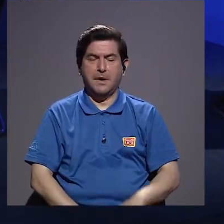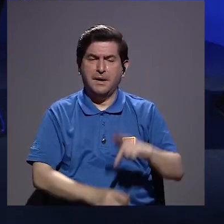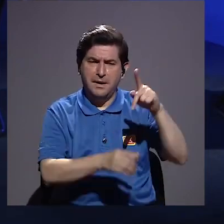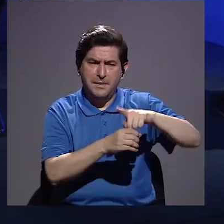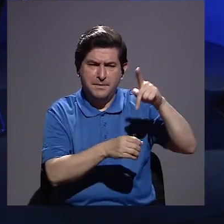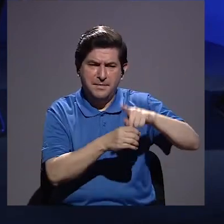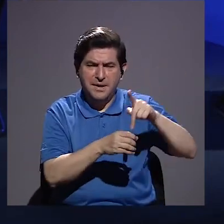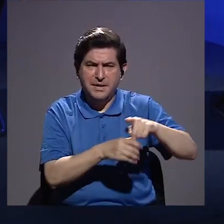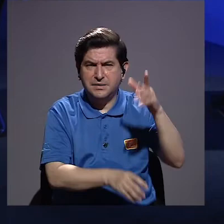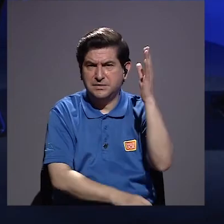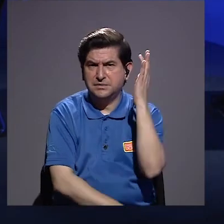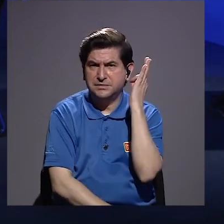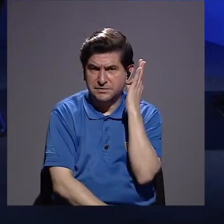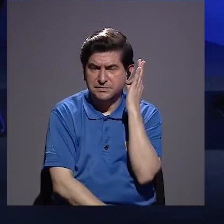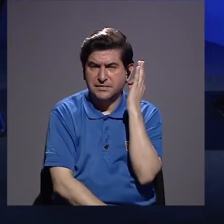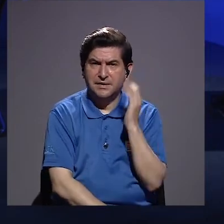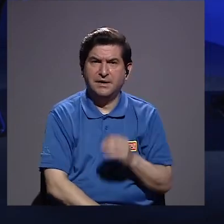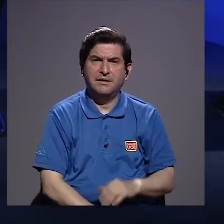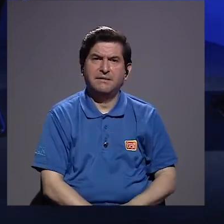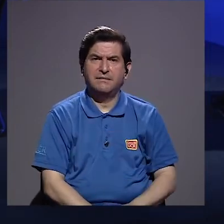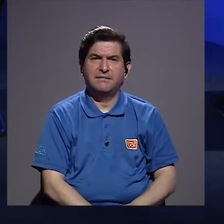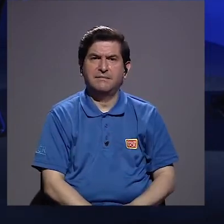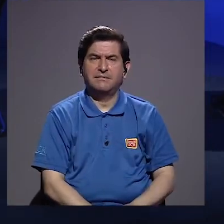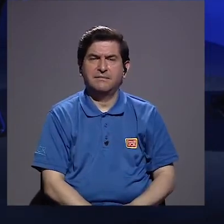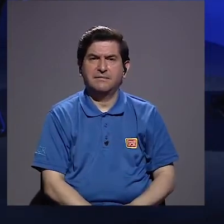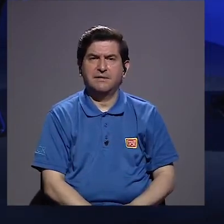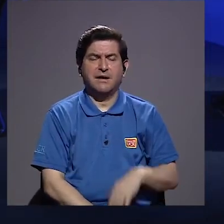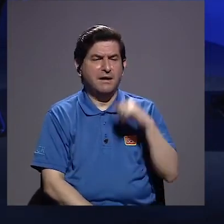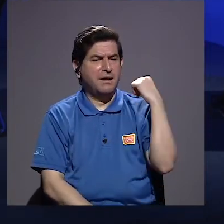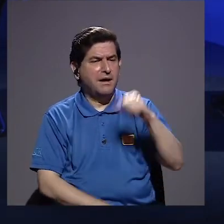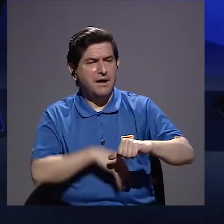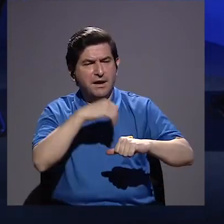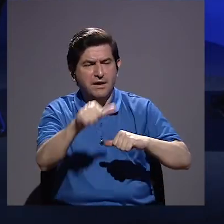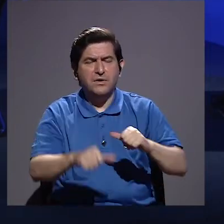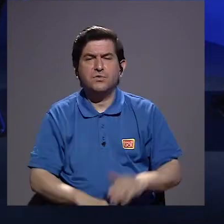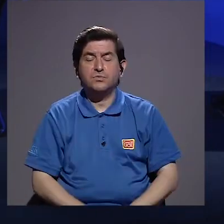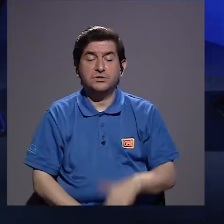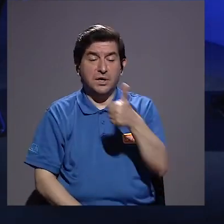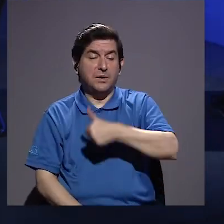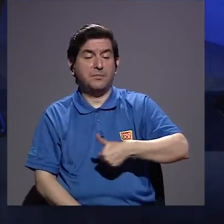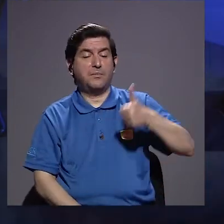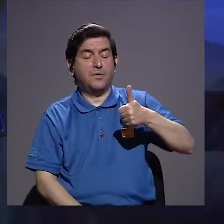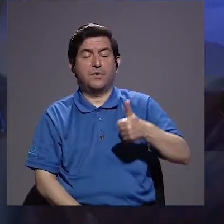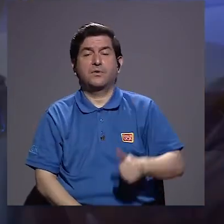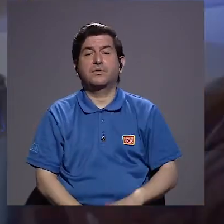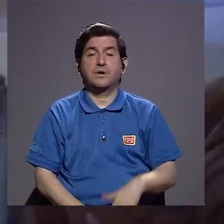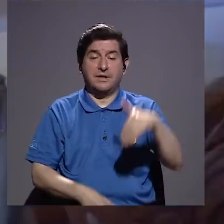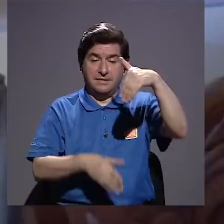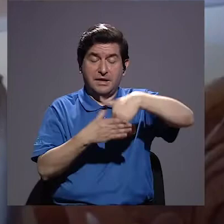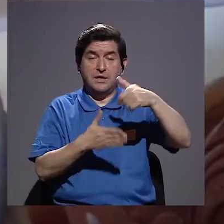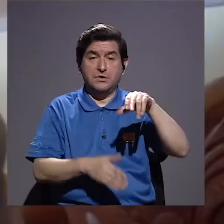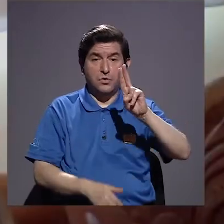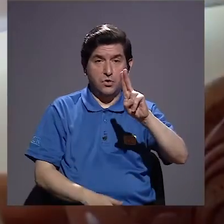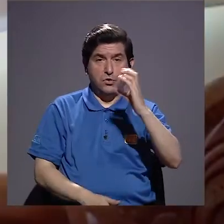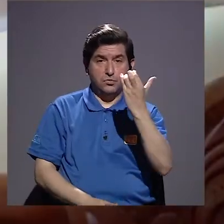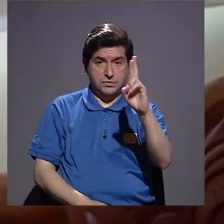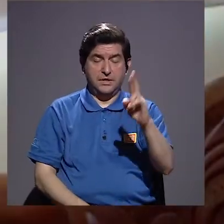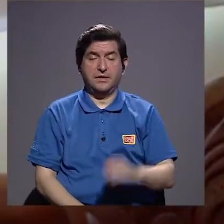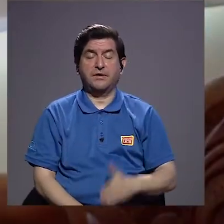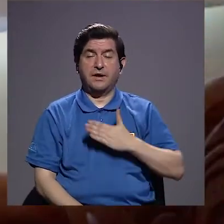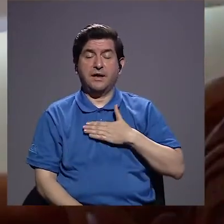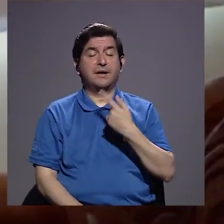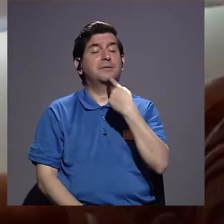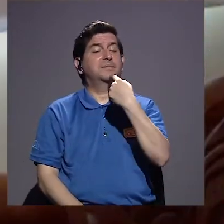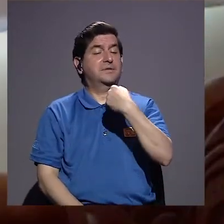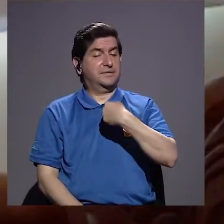la participación de las mujeres en las luchas por la rectoría en la Universidad de Costa Rica. A mí